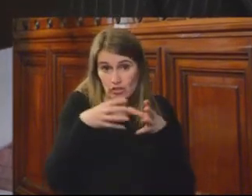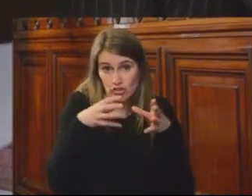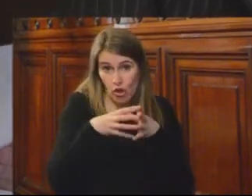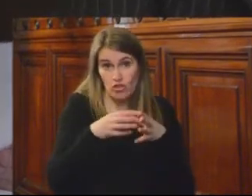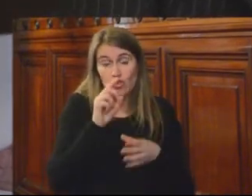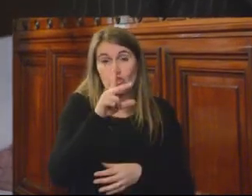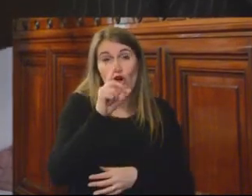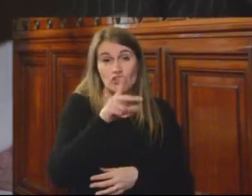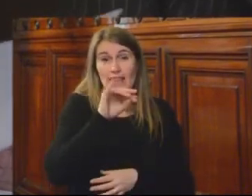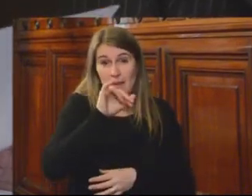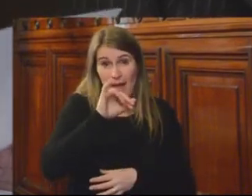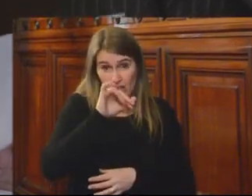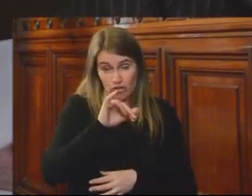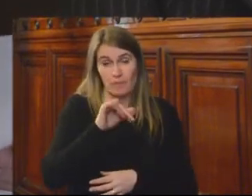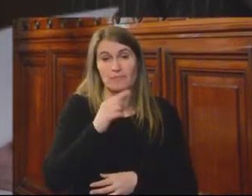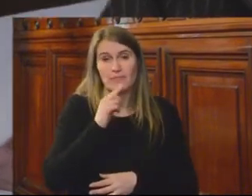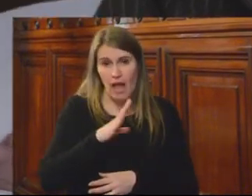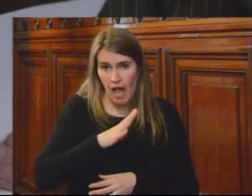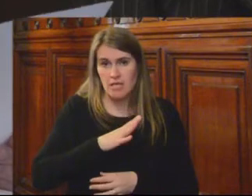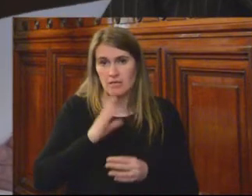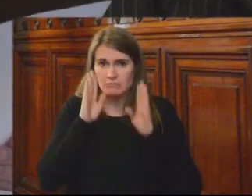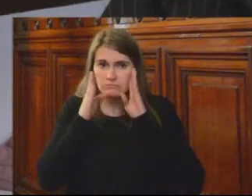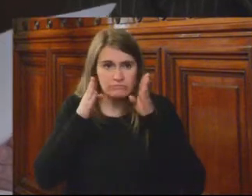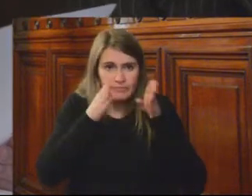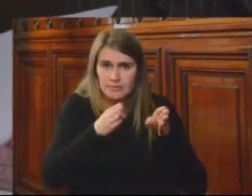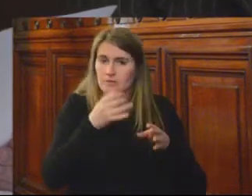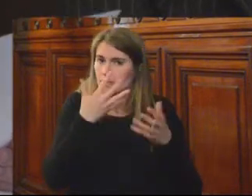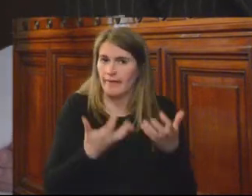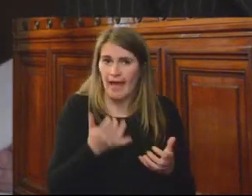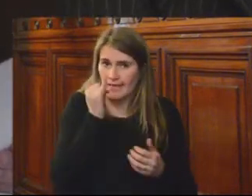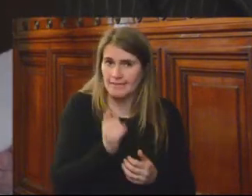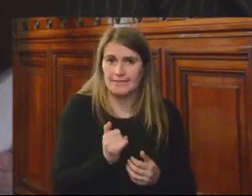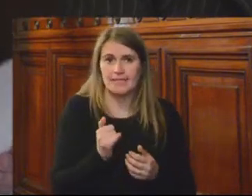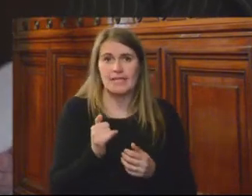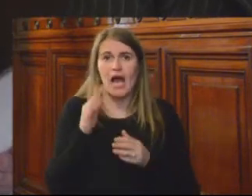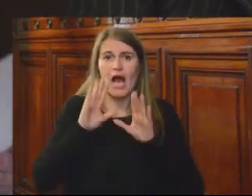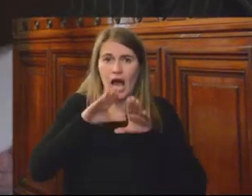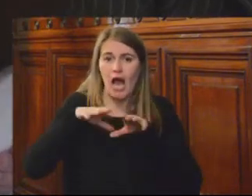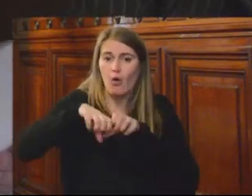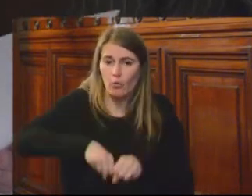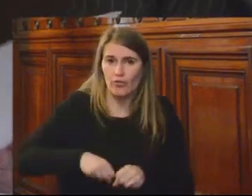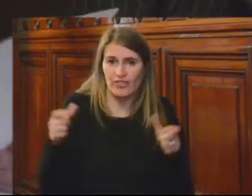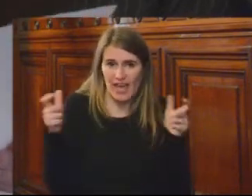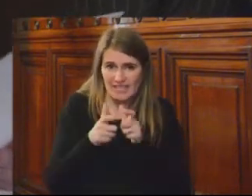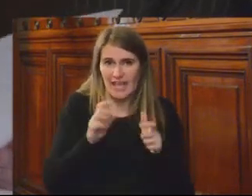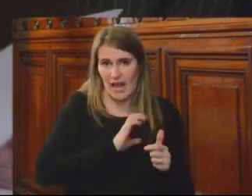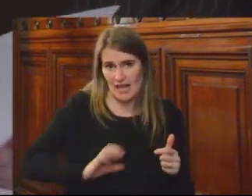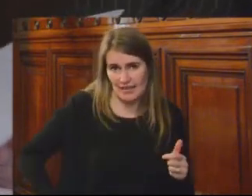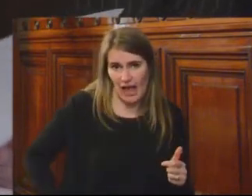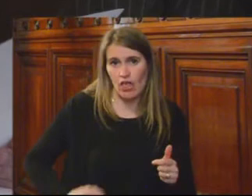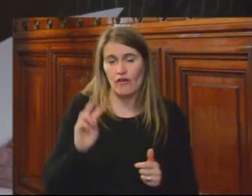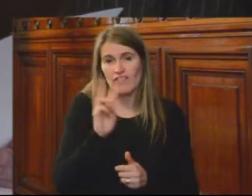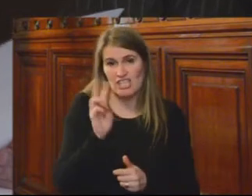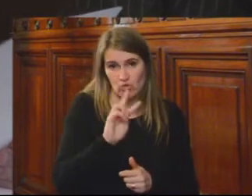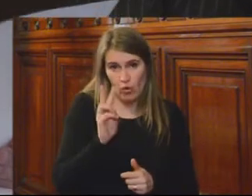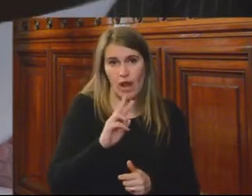mayo, reiteramos nuestra preocupación por el constante otorgamiento de audiencias al Estado venezolano, pese a que este desatiende